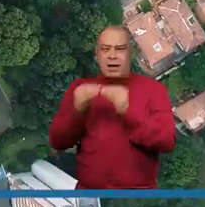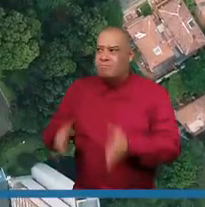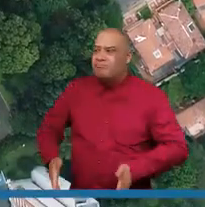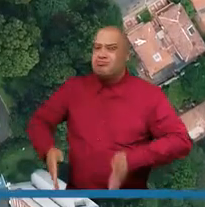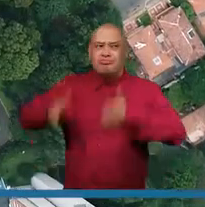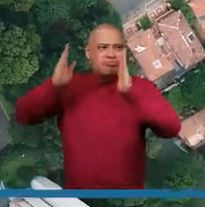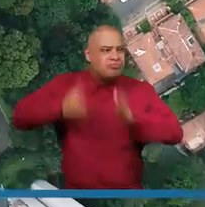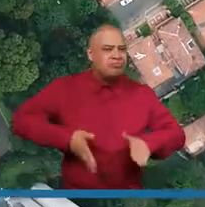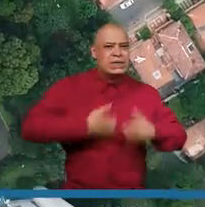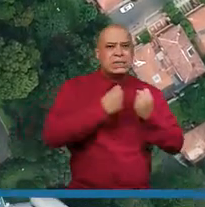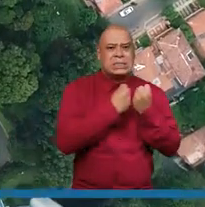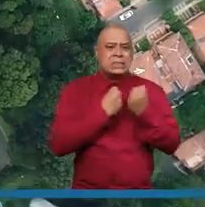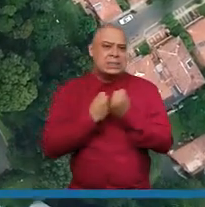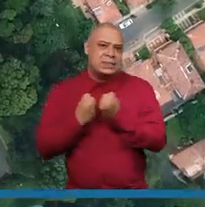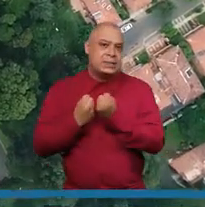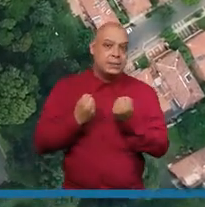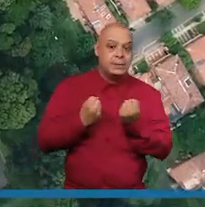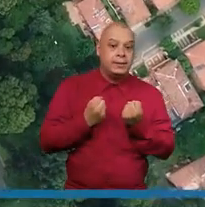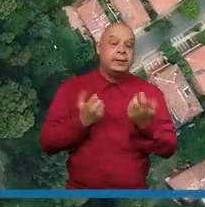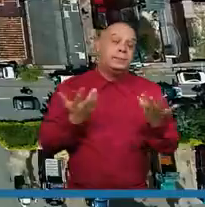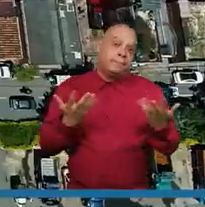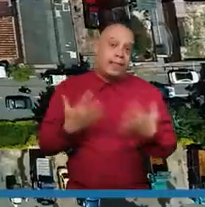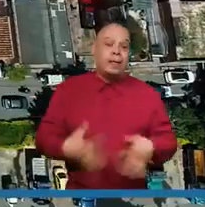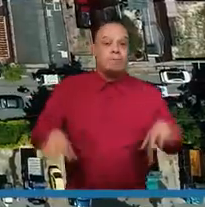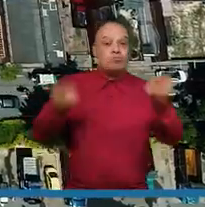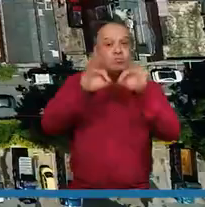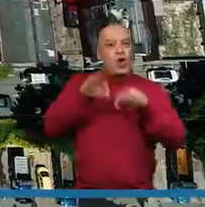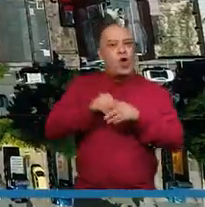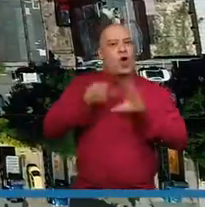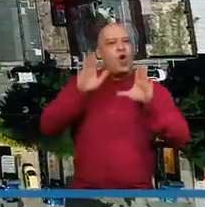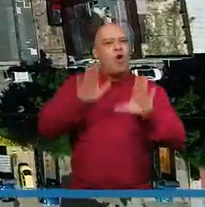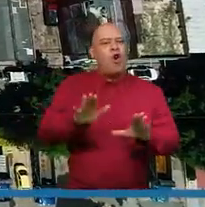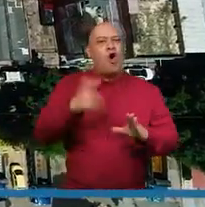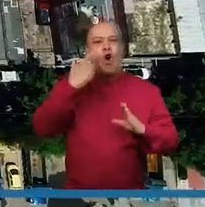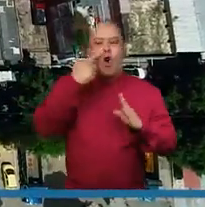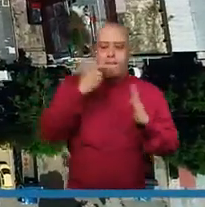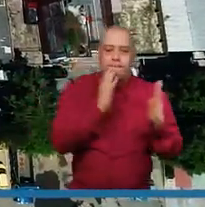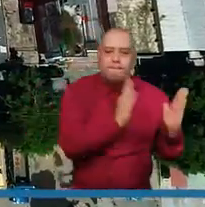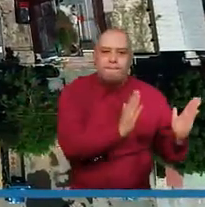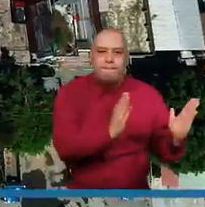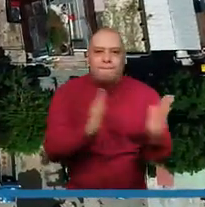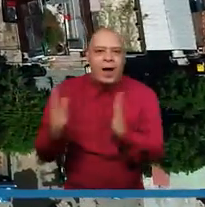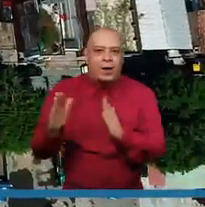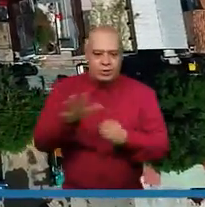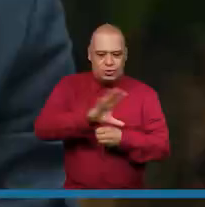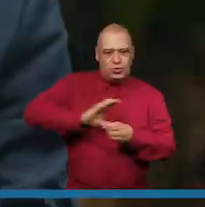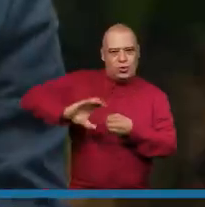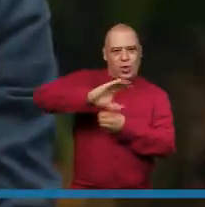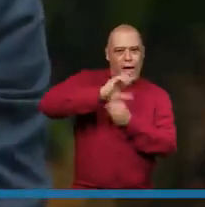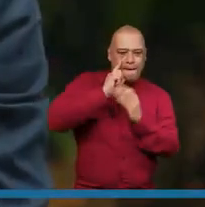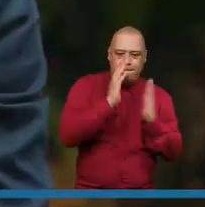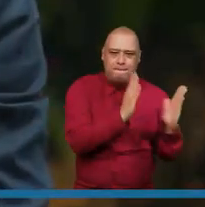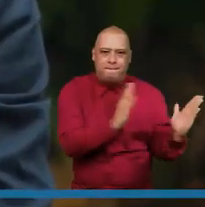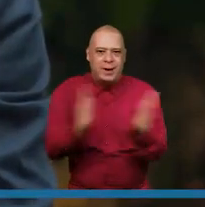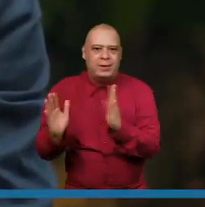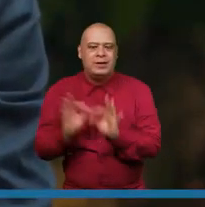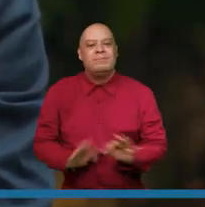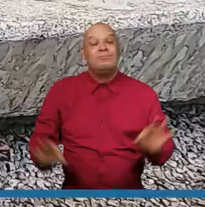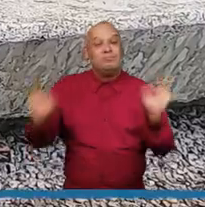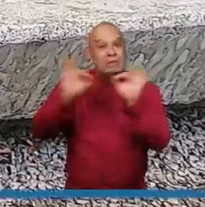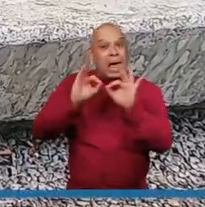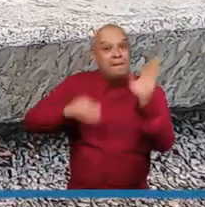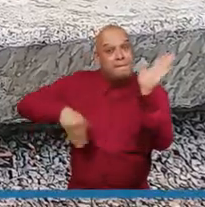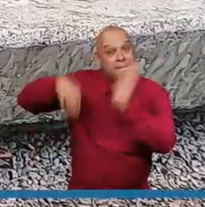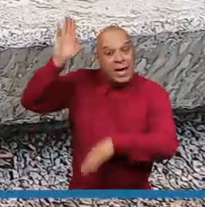las ciudades. En ese sentido es muy importante hablar de la planificación del territorio, más aún